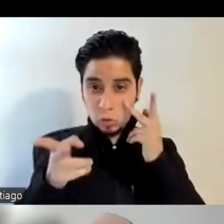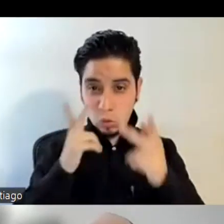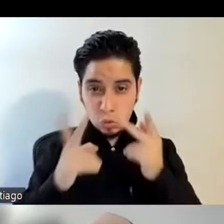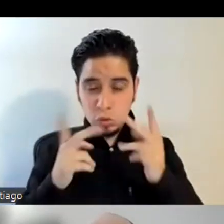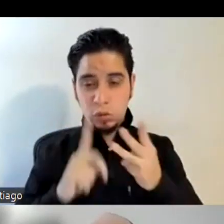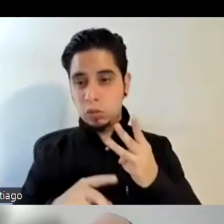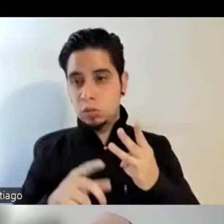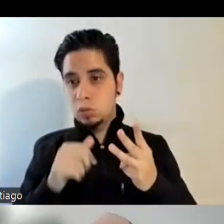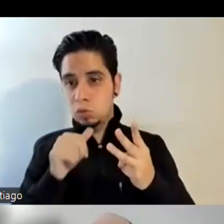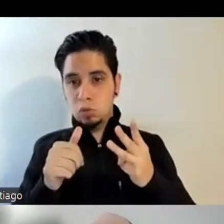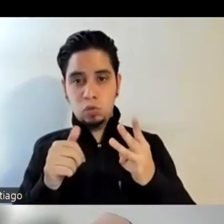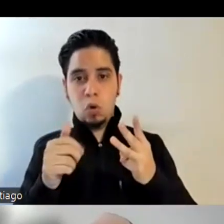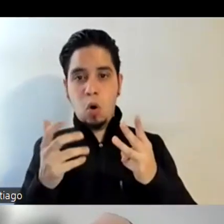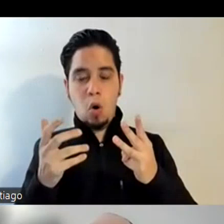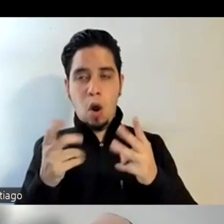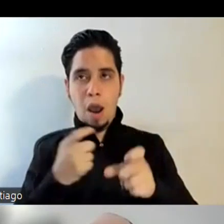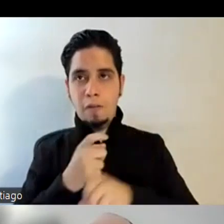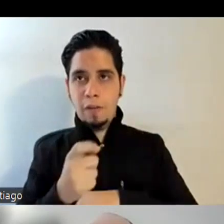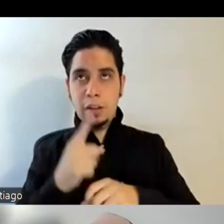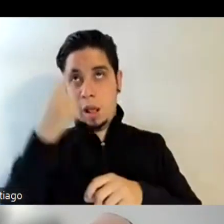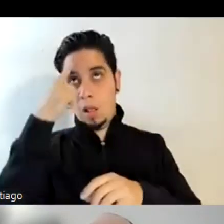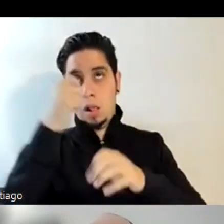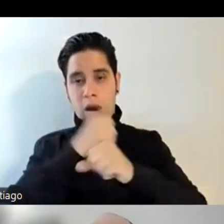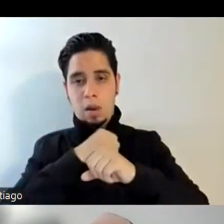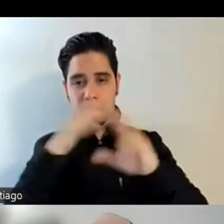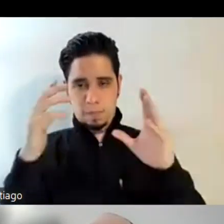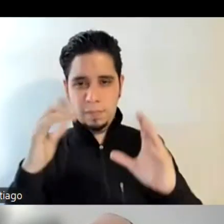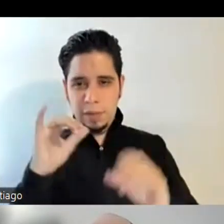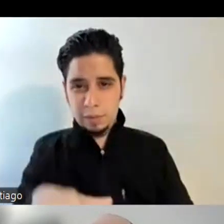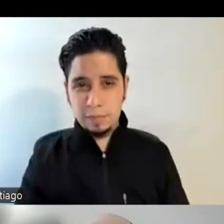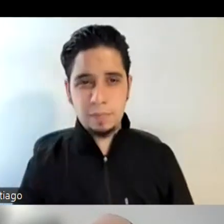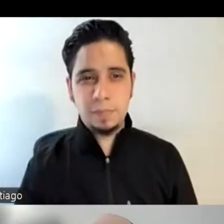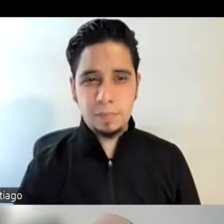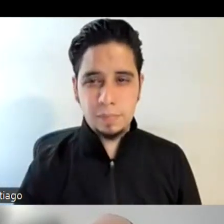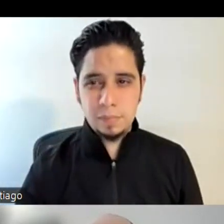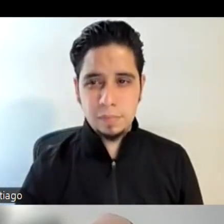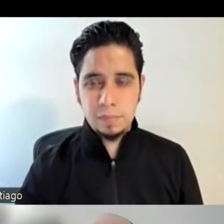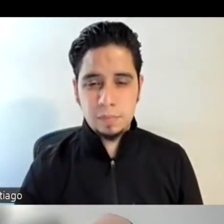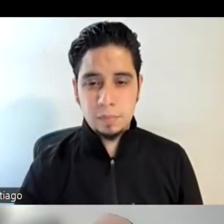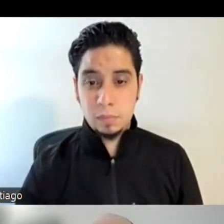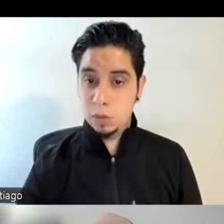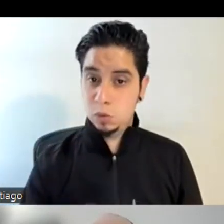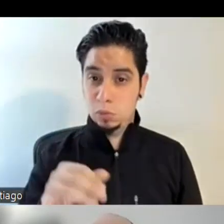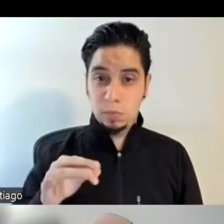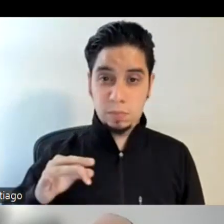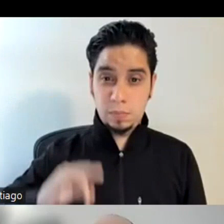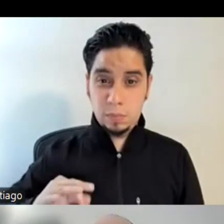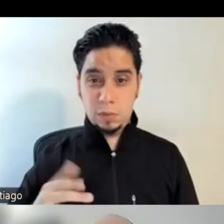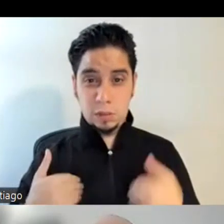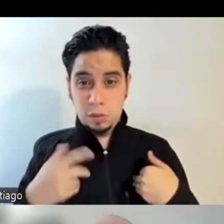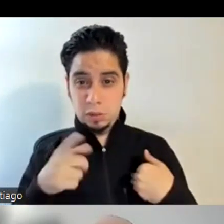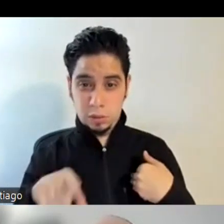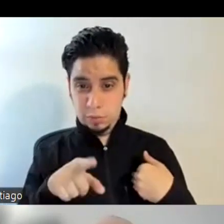viaje, el tripeíto que uno tenía desde que uno morboseó ese proyecto por primera vez. Exacto. Y esa es una ventaja que tienen al estar